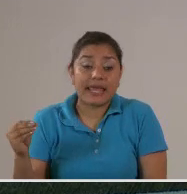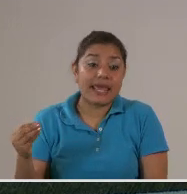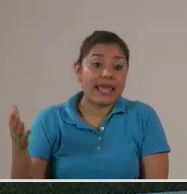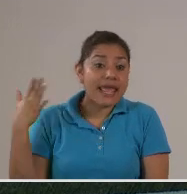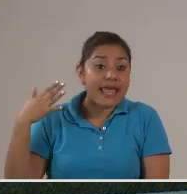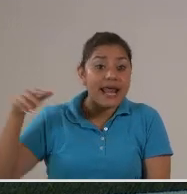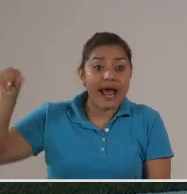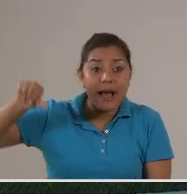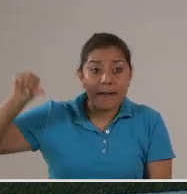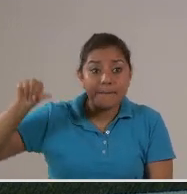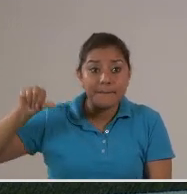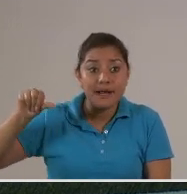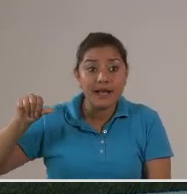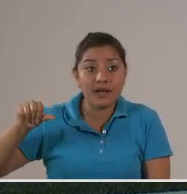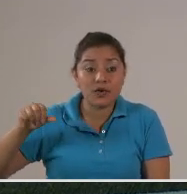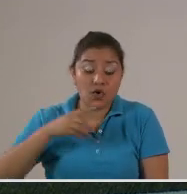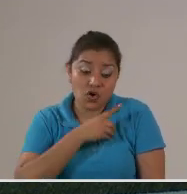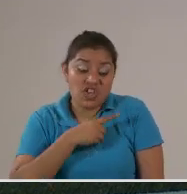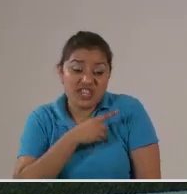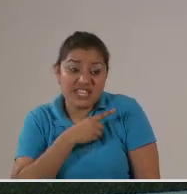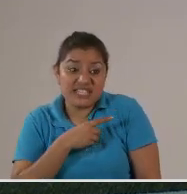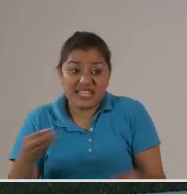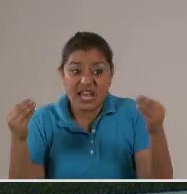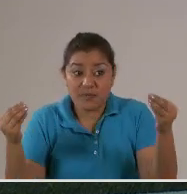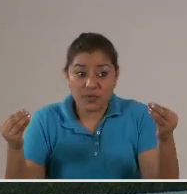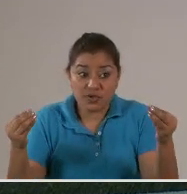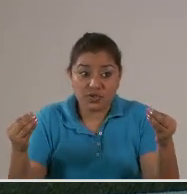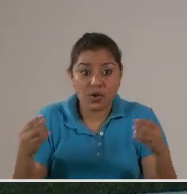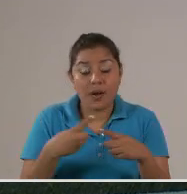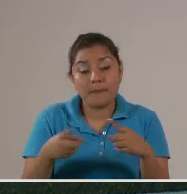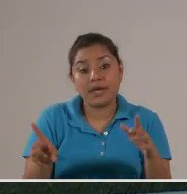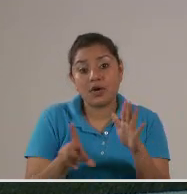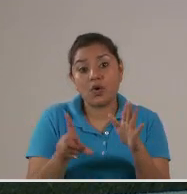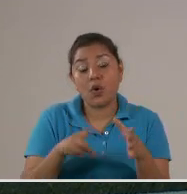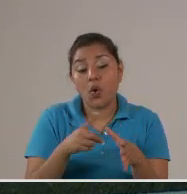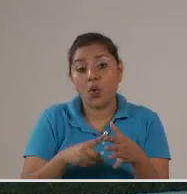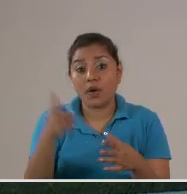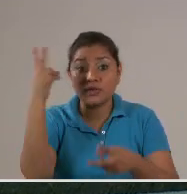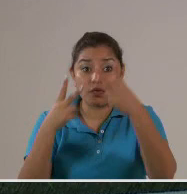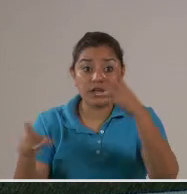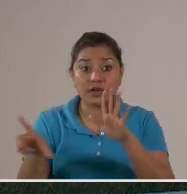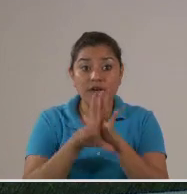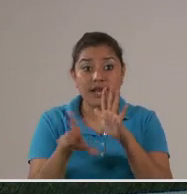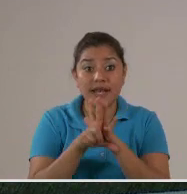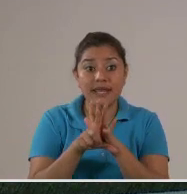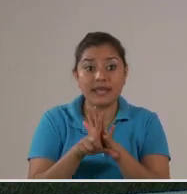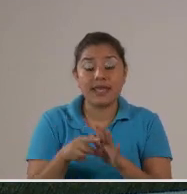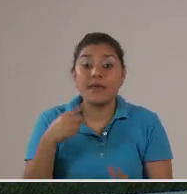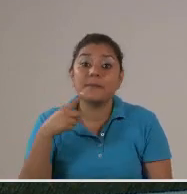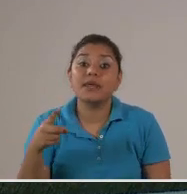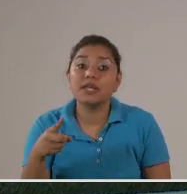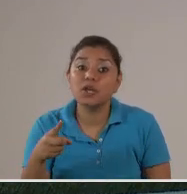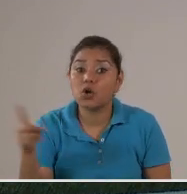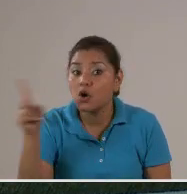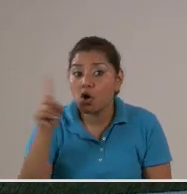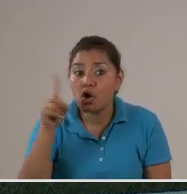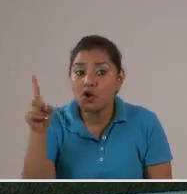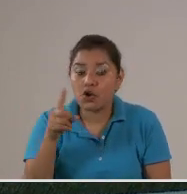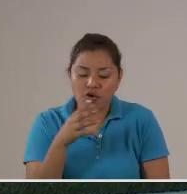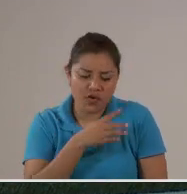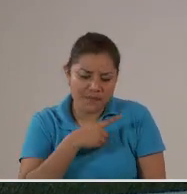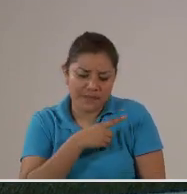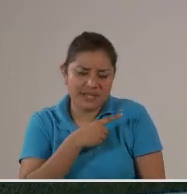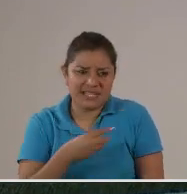Pablo Yo no sabía que era malo codiciar pero cuando vino la ley me dijo no codiciarás Entonces entonces ahí ya me atrapó